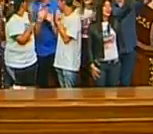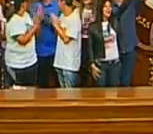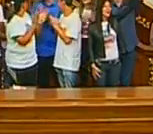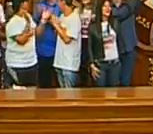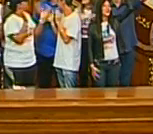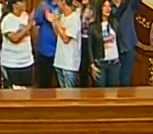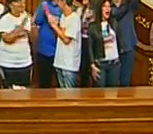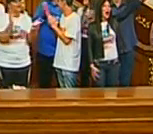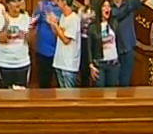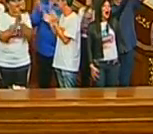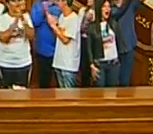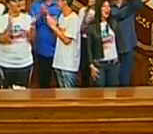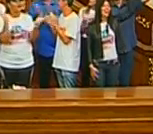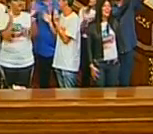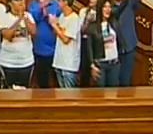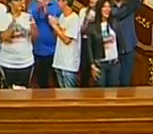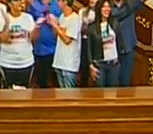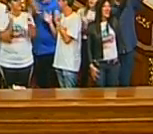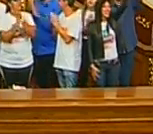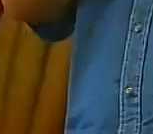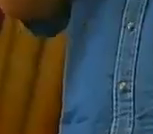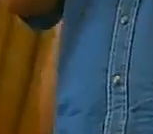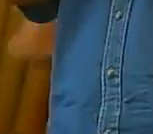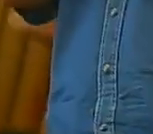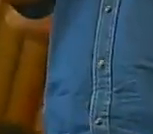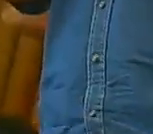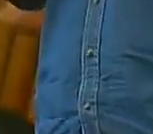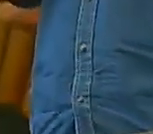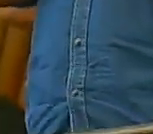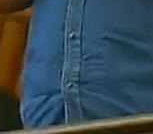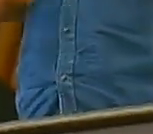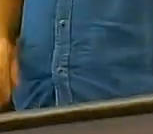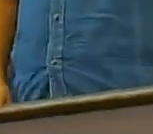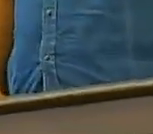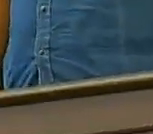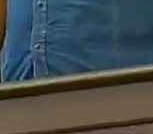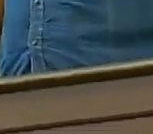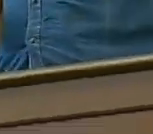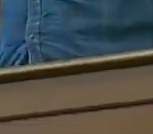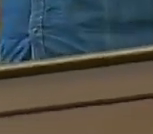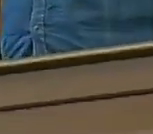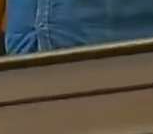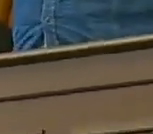Ministro Pedro Infante, para que dé un saludo a esta Asamblea Constituyente.